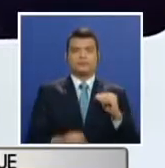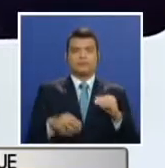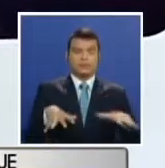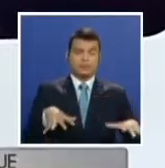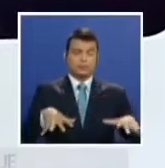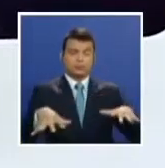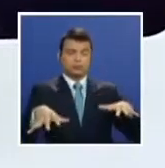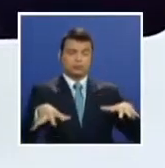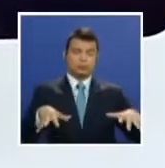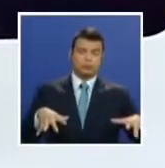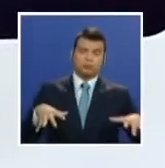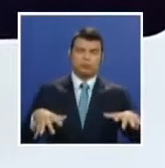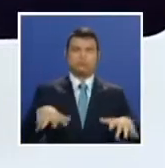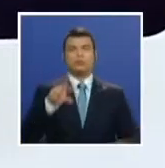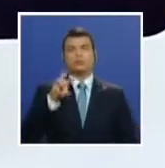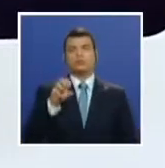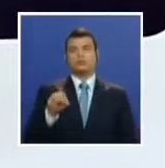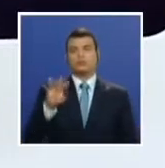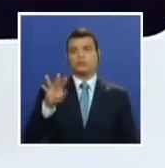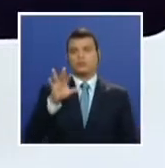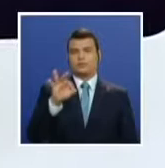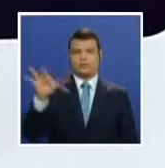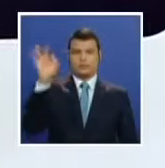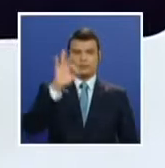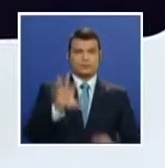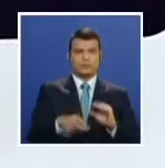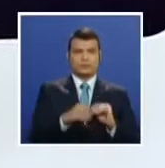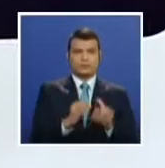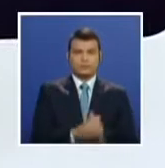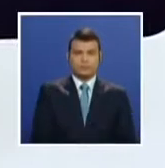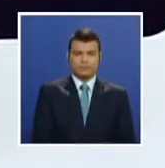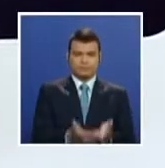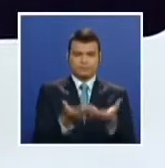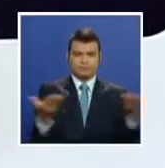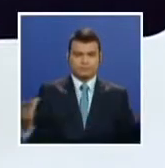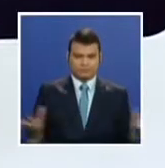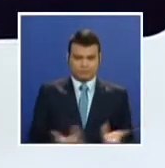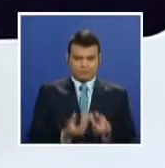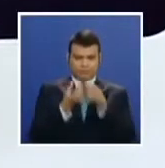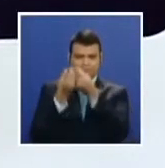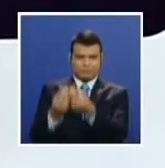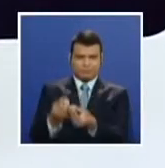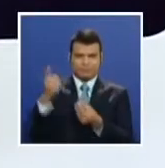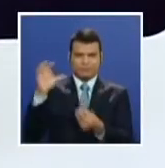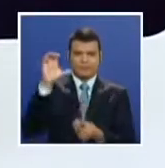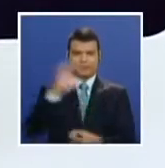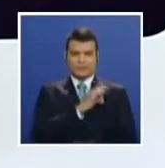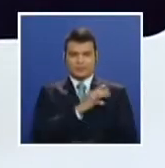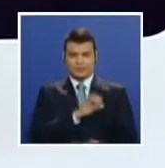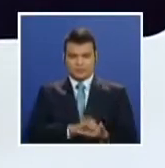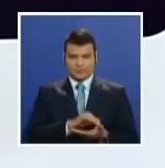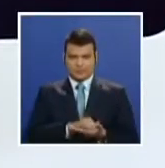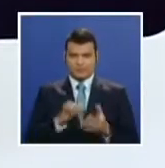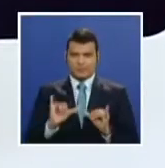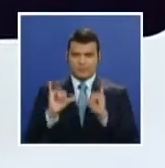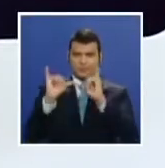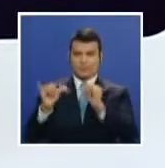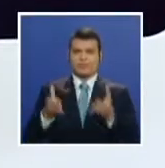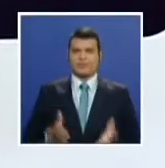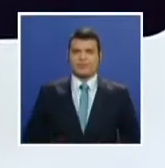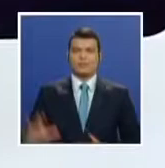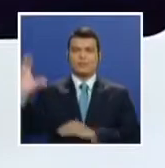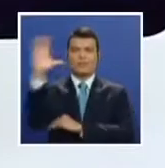de richter hay que recordar nuestro saludo solidario a toda la colonia colombiana que se encuentra en ese país que entre otras cosas es la